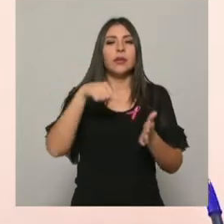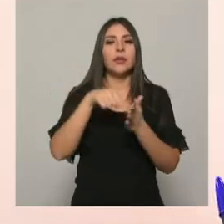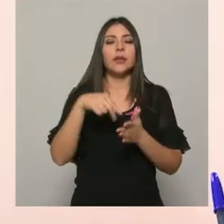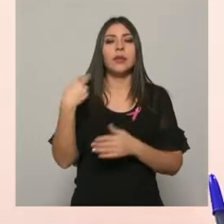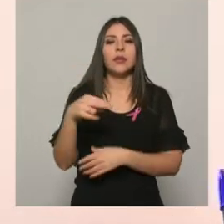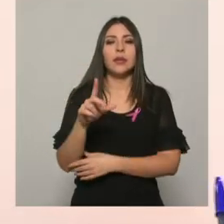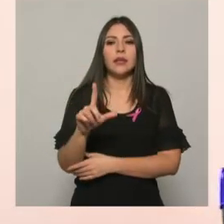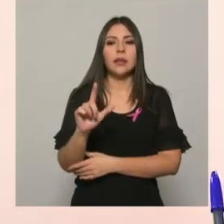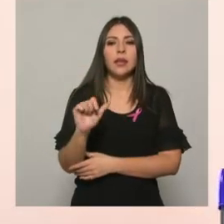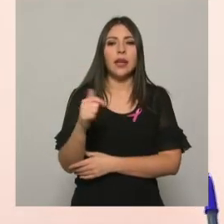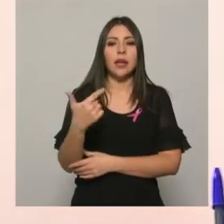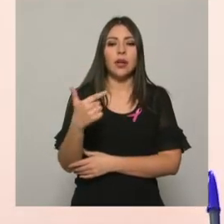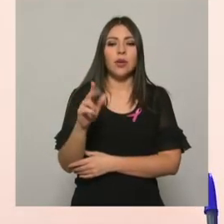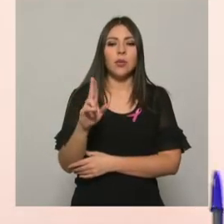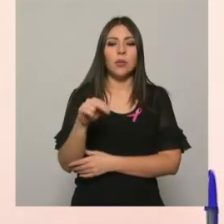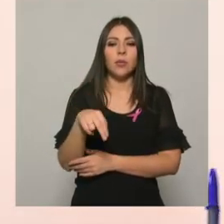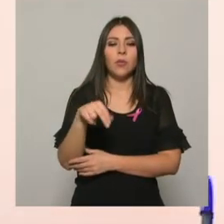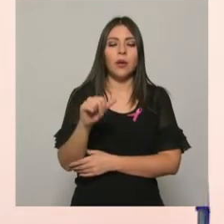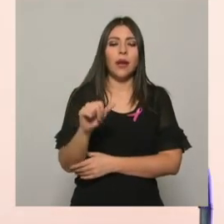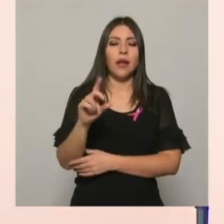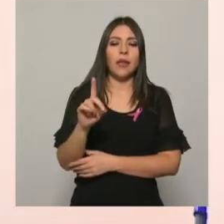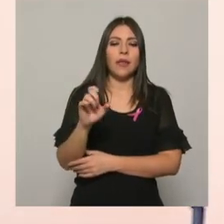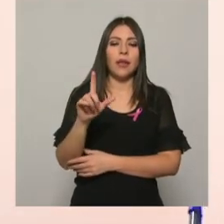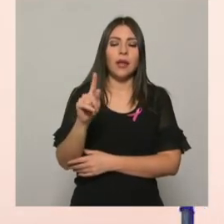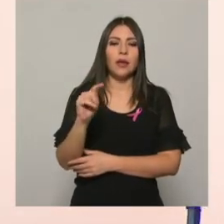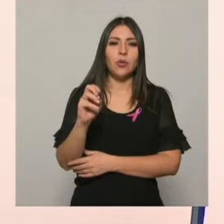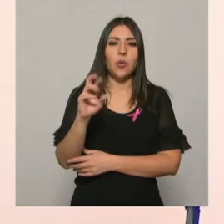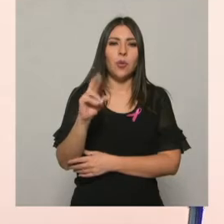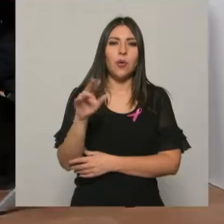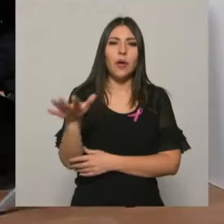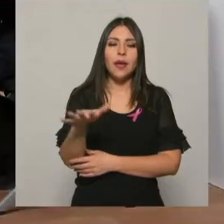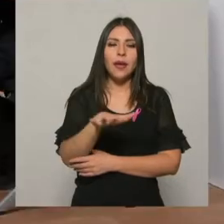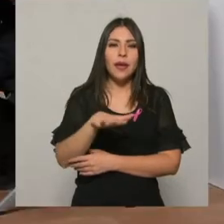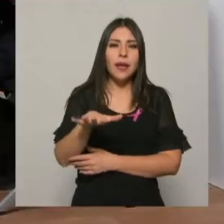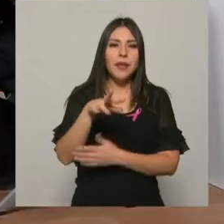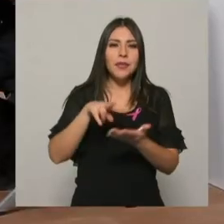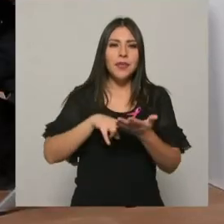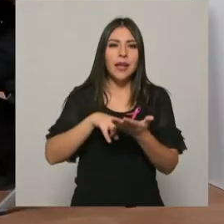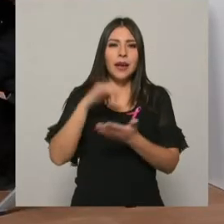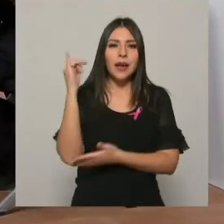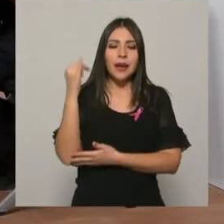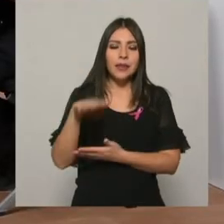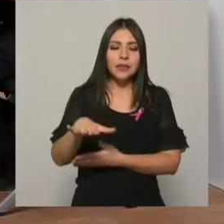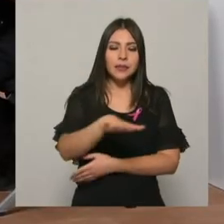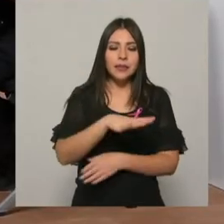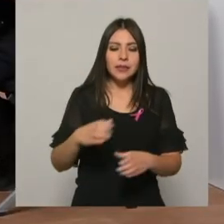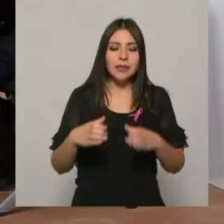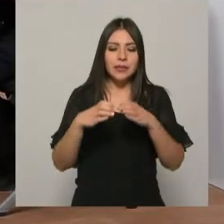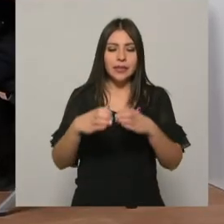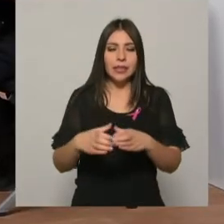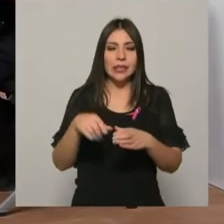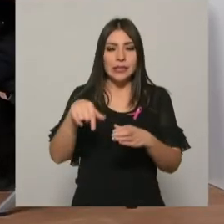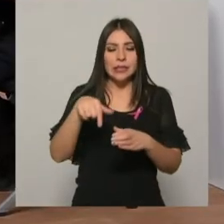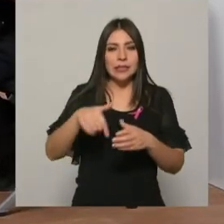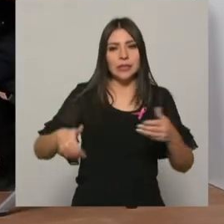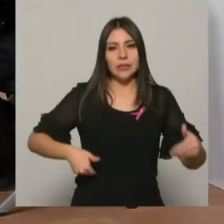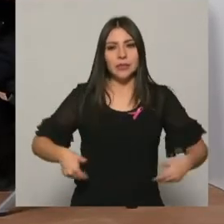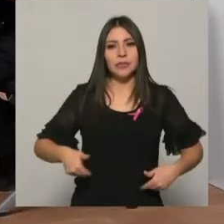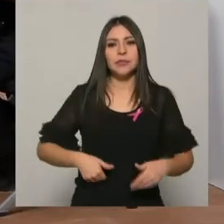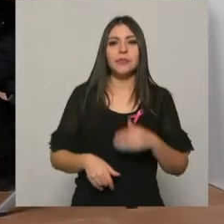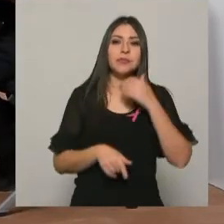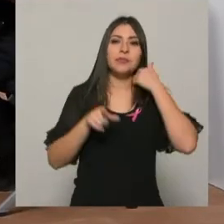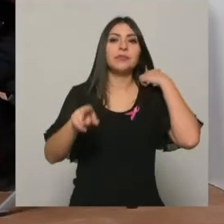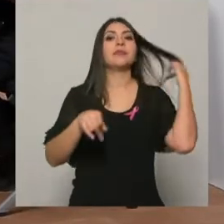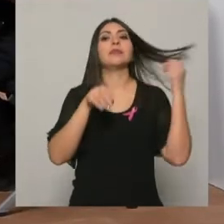en una chinampa. Y bueno, ¿cómo les fue en el estreno? Muy bien, nos fue excelente.